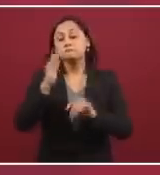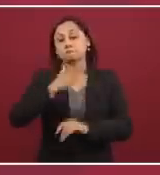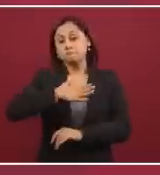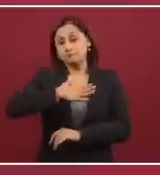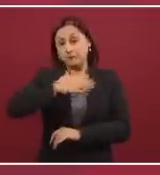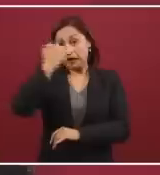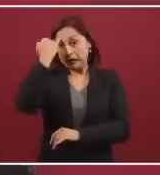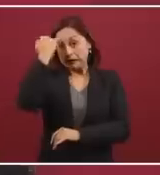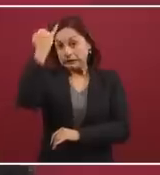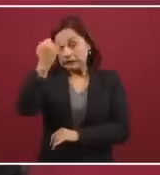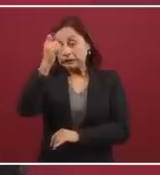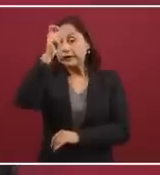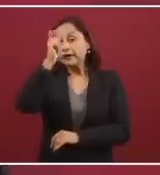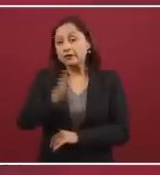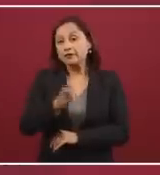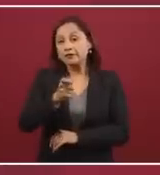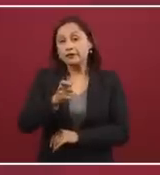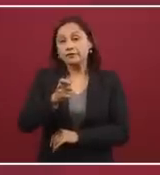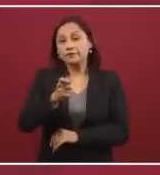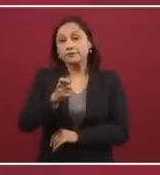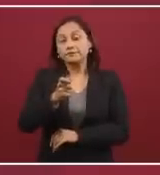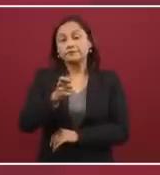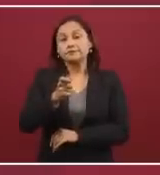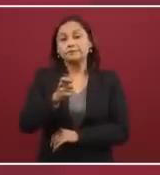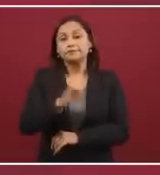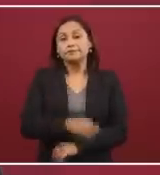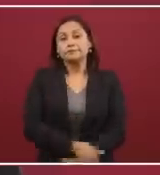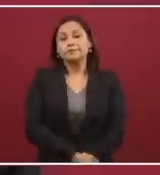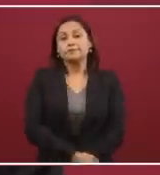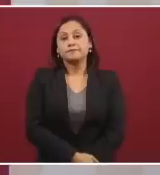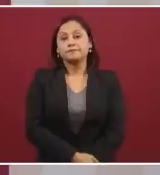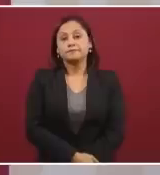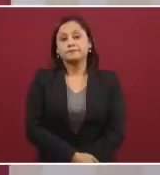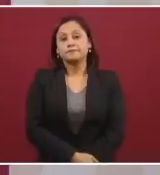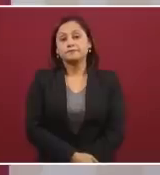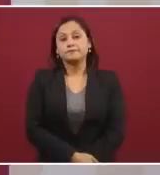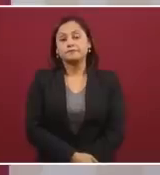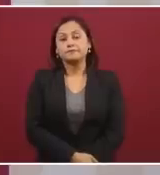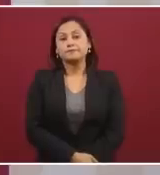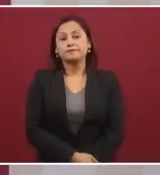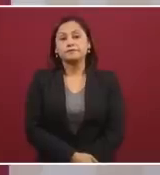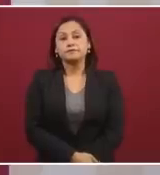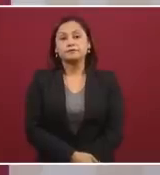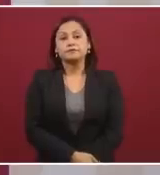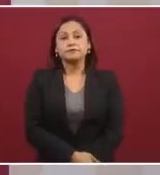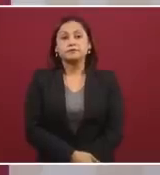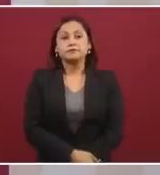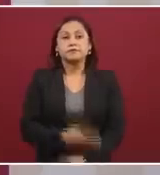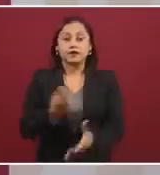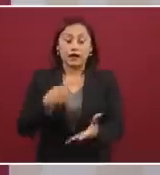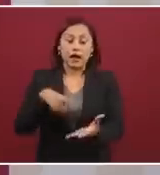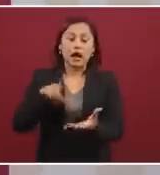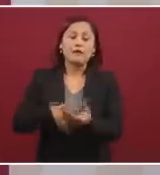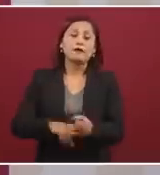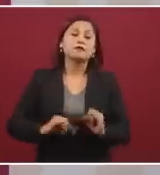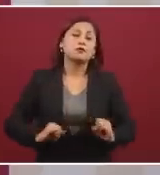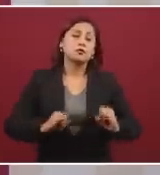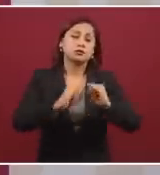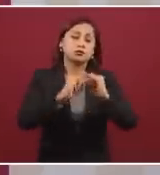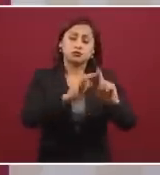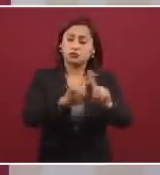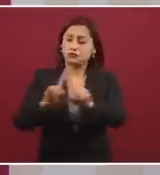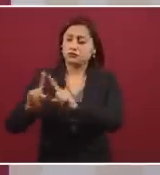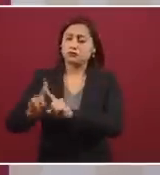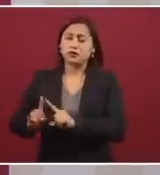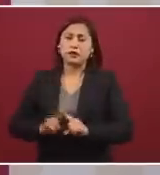que los procesos de renovación de las instituciones se pueden llevar a